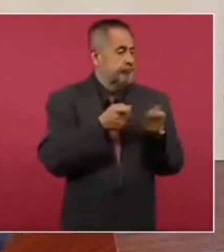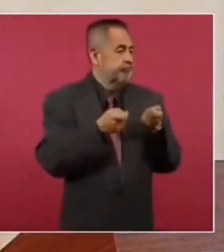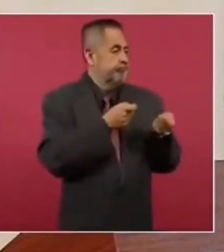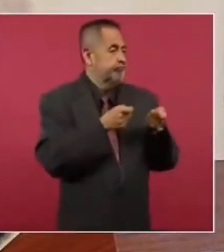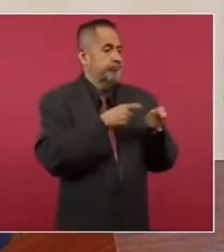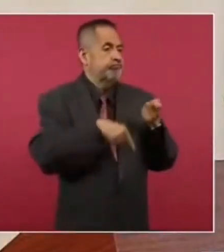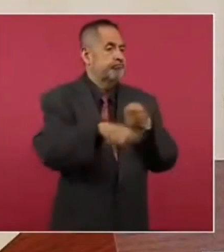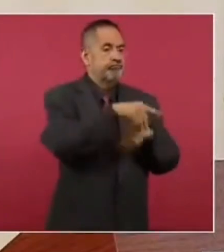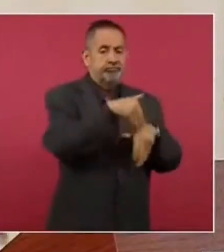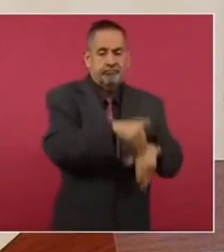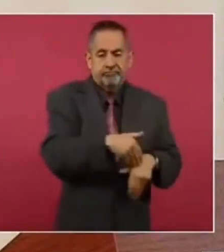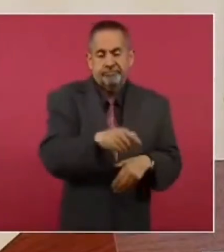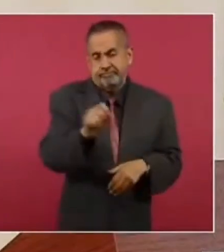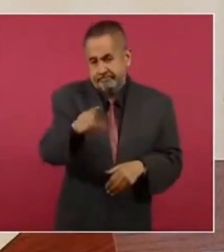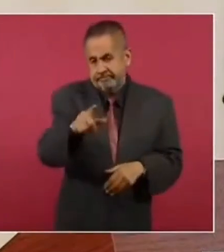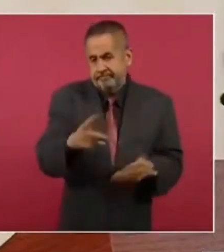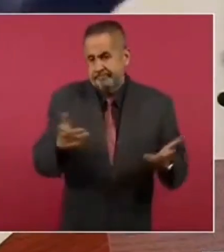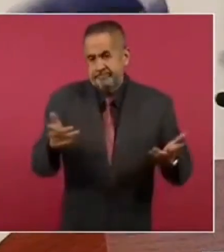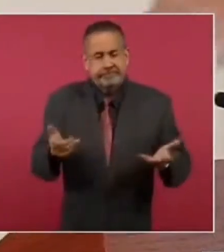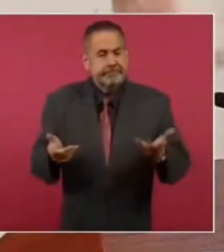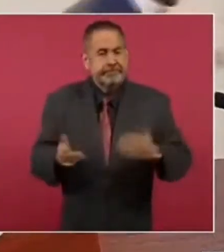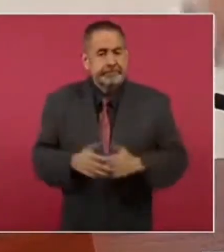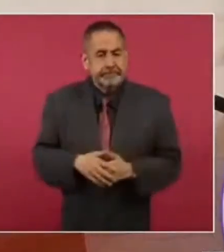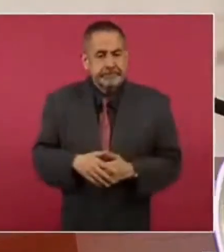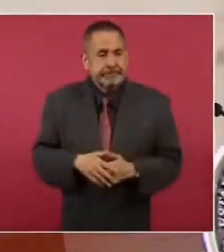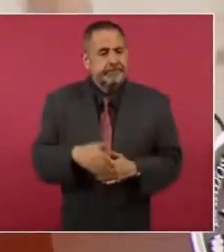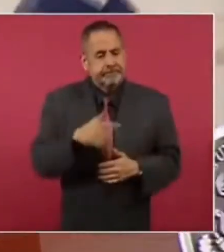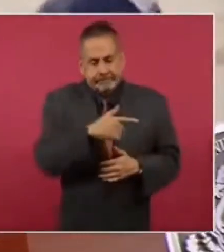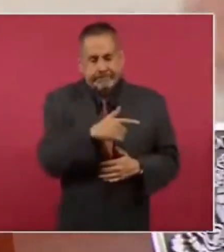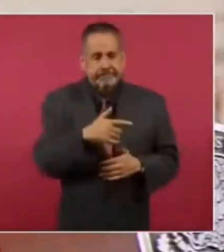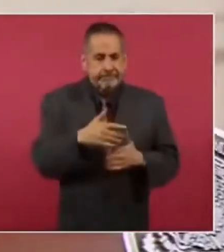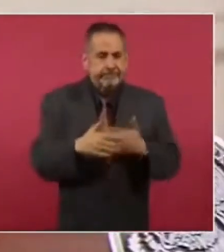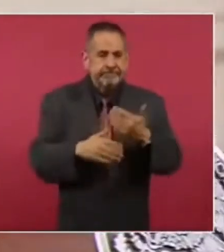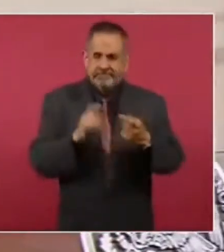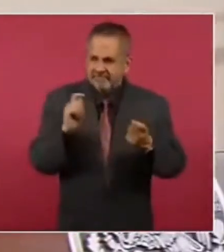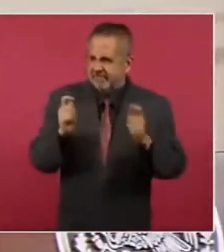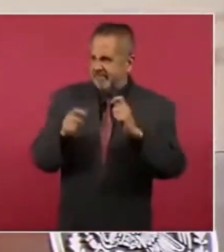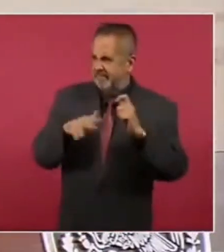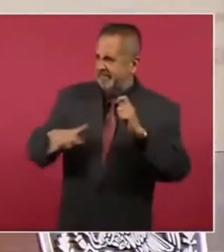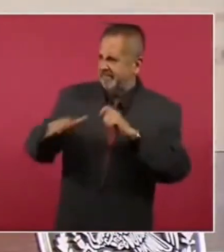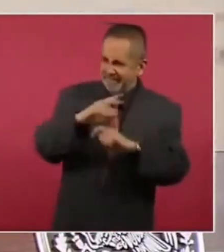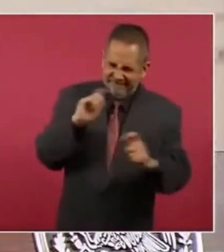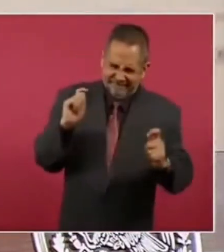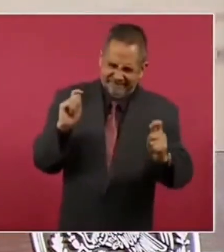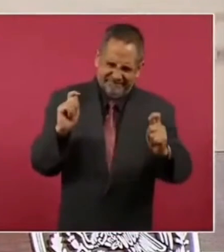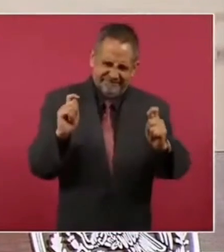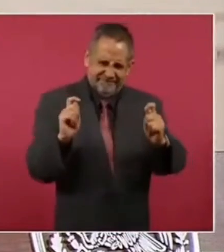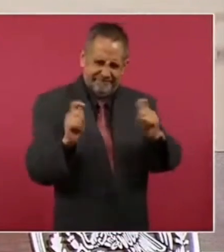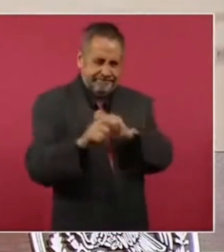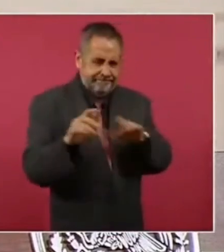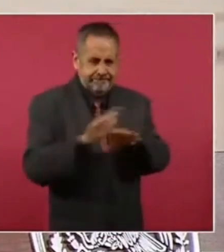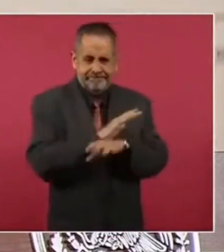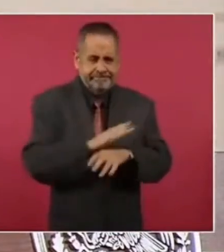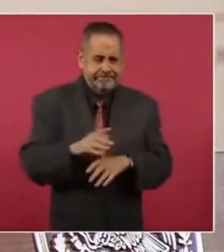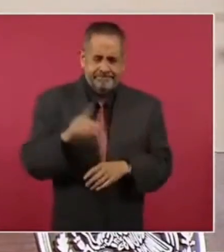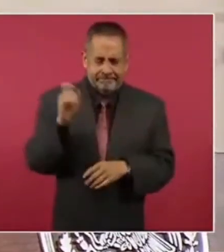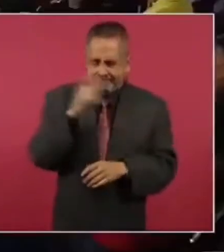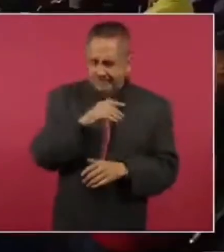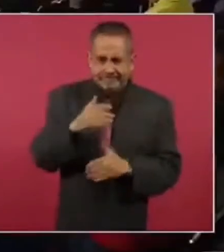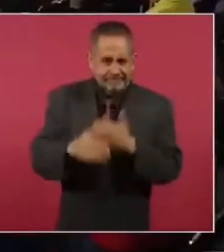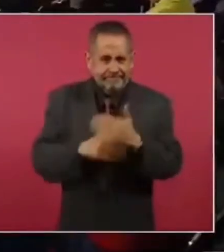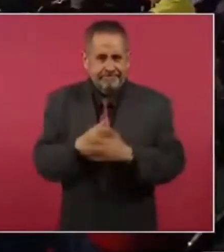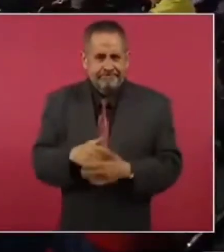porque también pues es un proceso, el de la transformación. No se